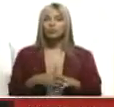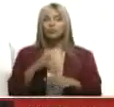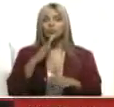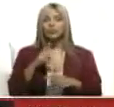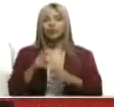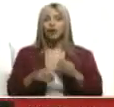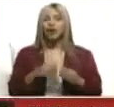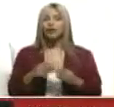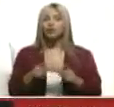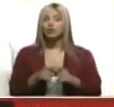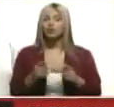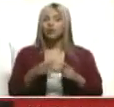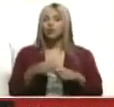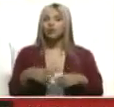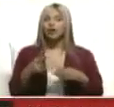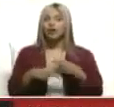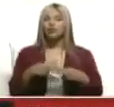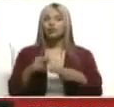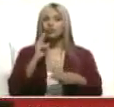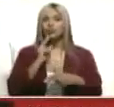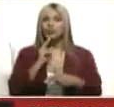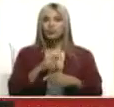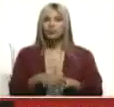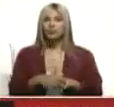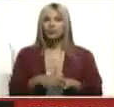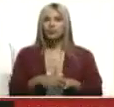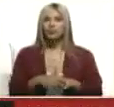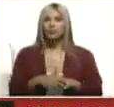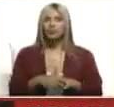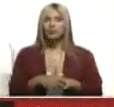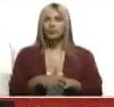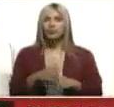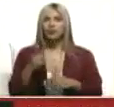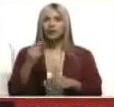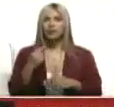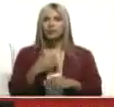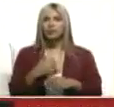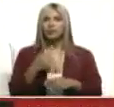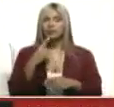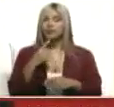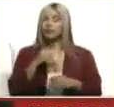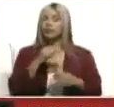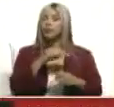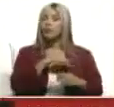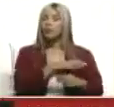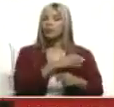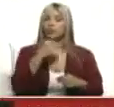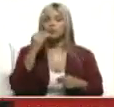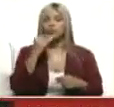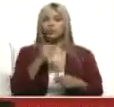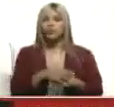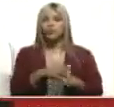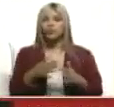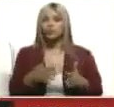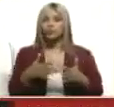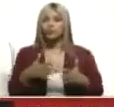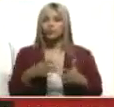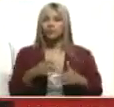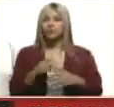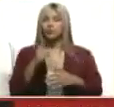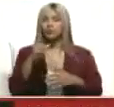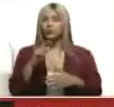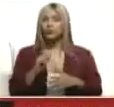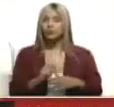militares se han hecho para derrotar a la revolución bolivariana. ¿Ah? Y que el presidente, por cierto, ayer decía, mira, Capriles pensó que se ganaba la elección, no, y que en un